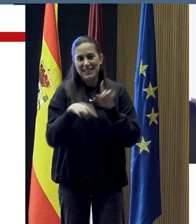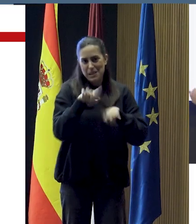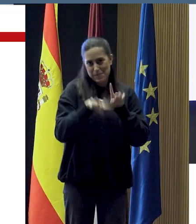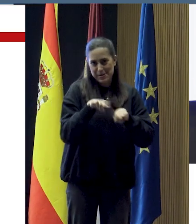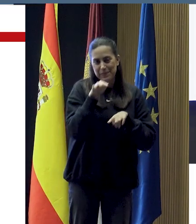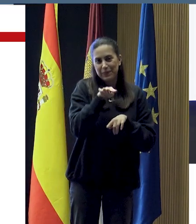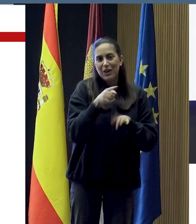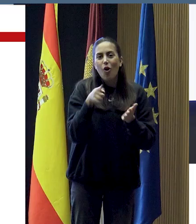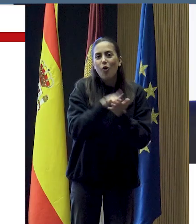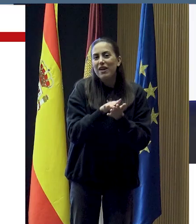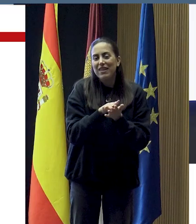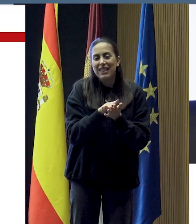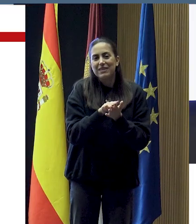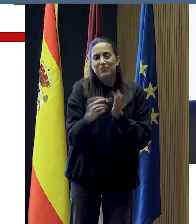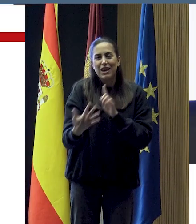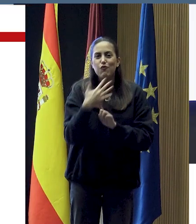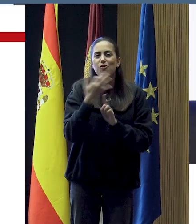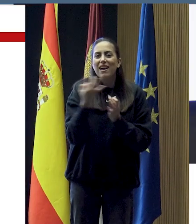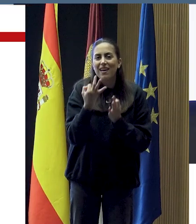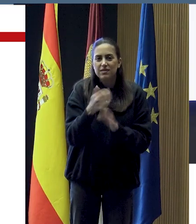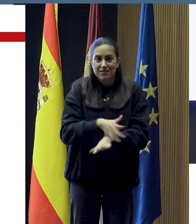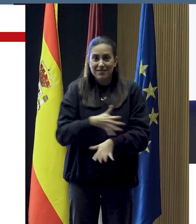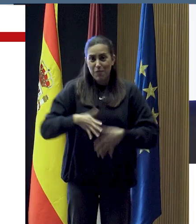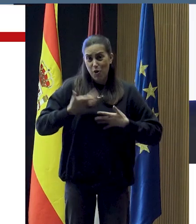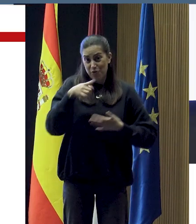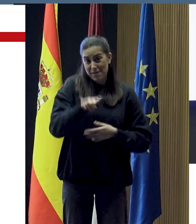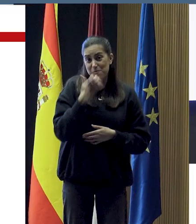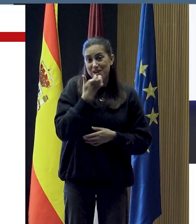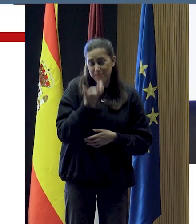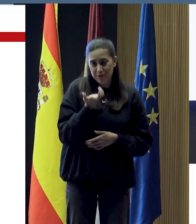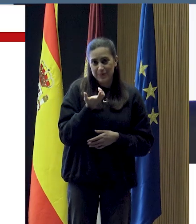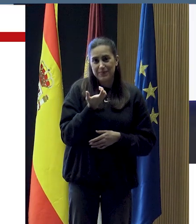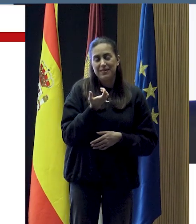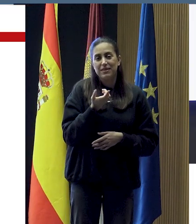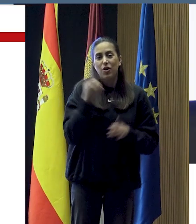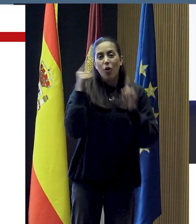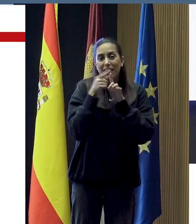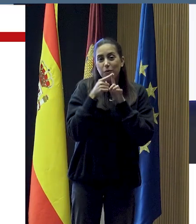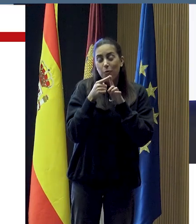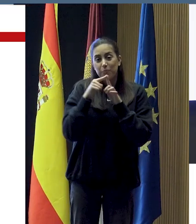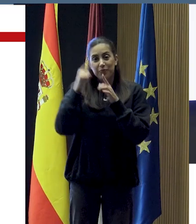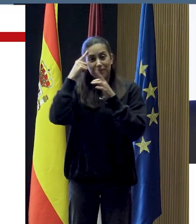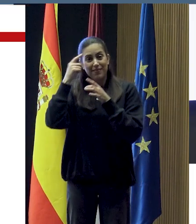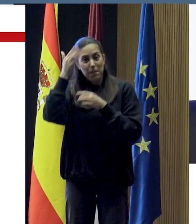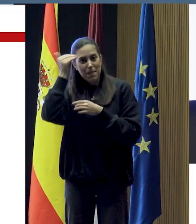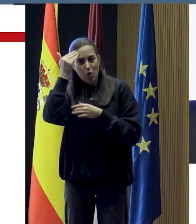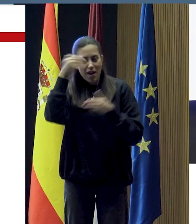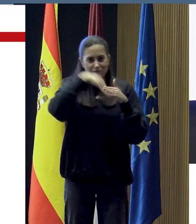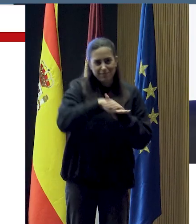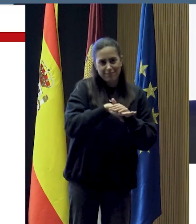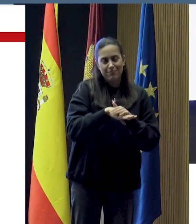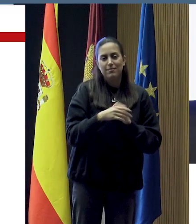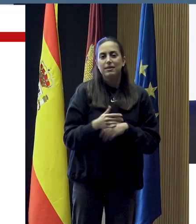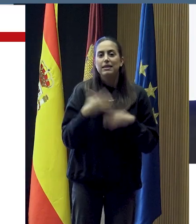vez participan ahí otras regiones cerebrales que le dan cierta intensidad a esa evocación de esa memoria. ¿De acuerdo? Entonces,